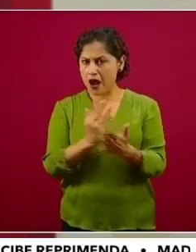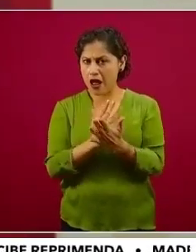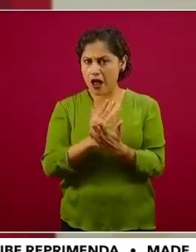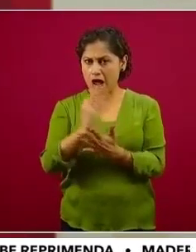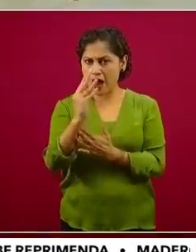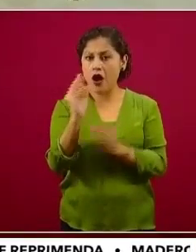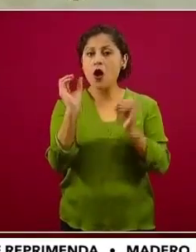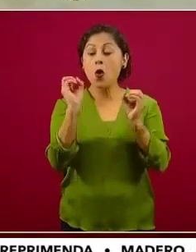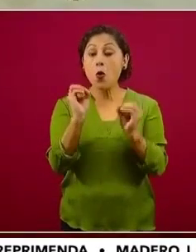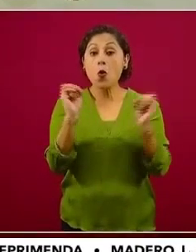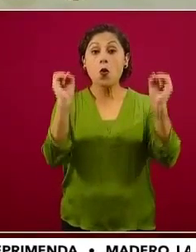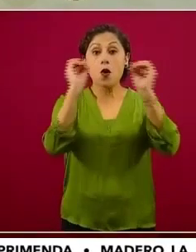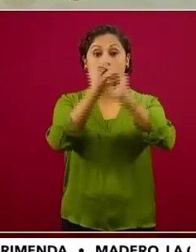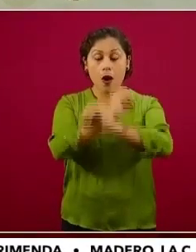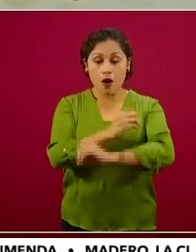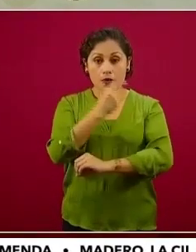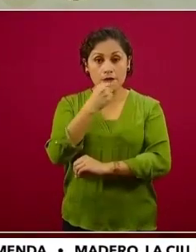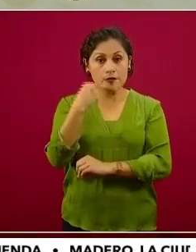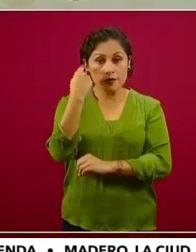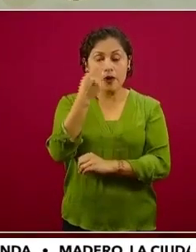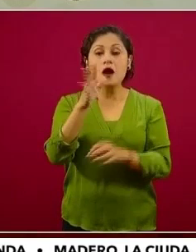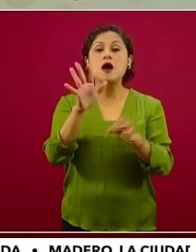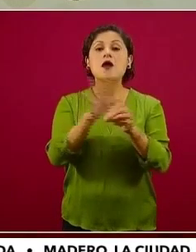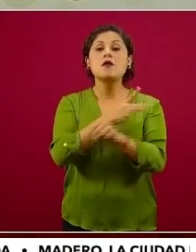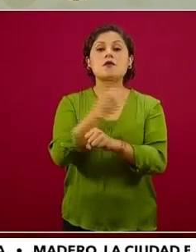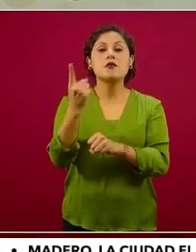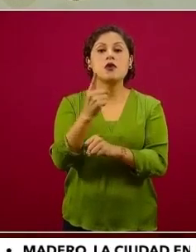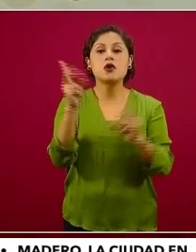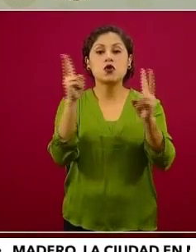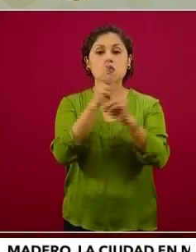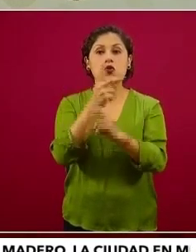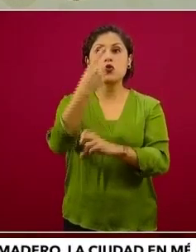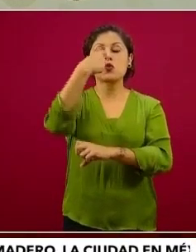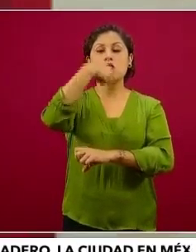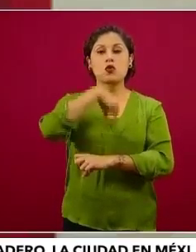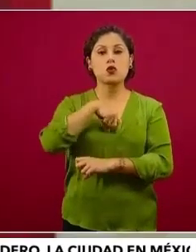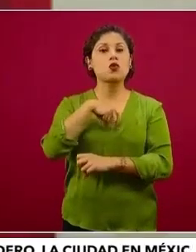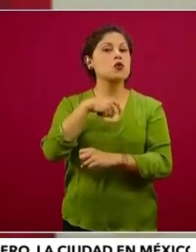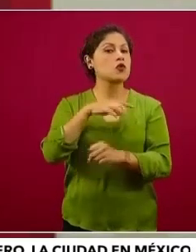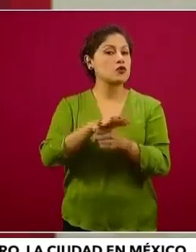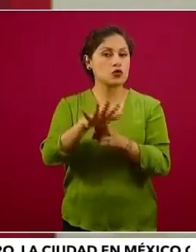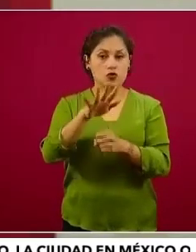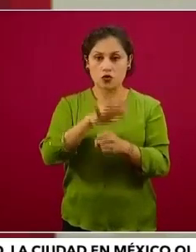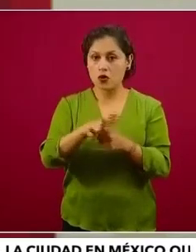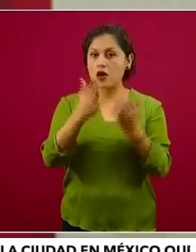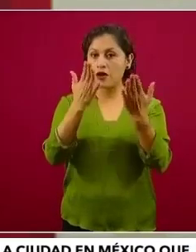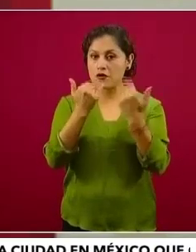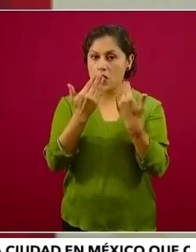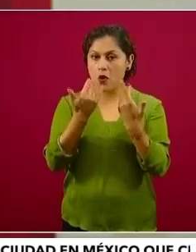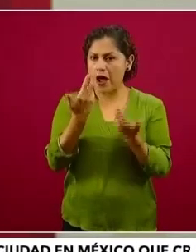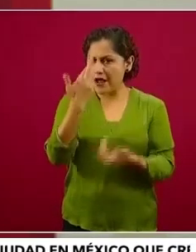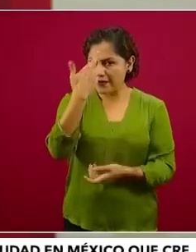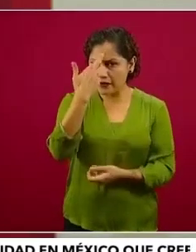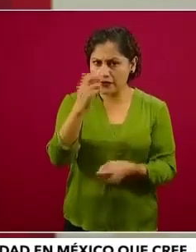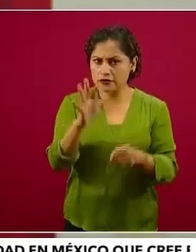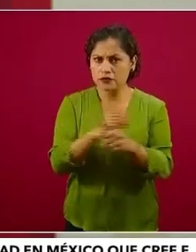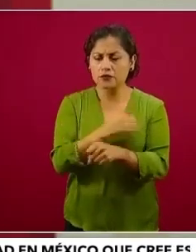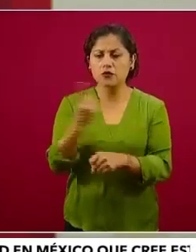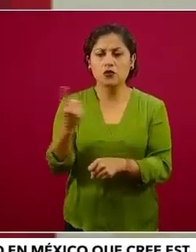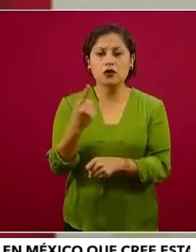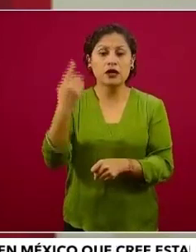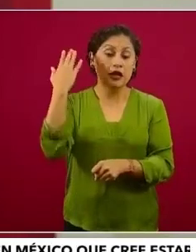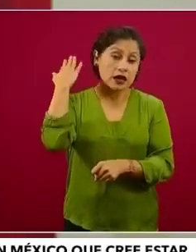piel, porque no están teniendo una oxigenación suficiente. ¿Cuál puede ser la razón? Que hay un daño pulmonar agudo en